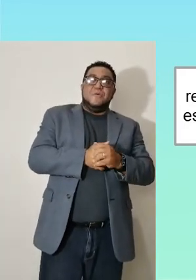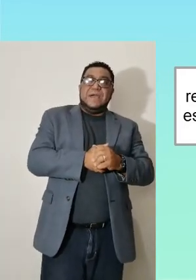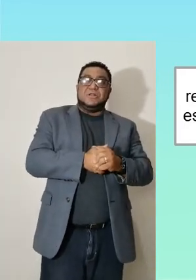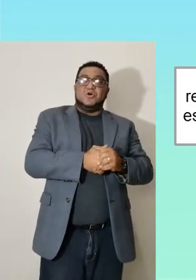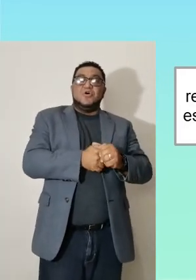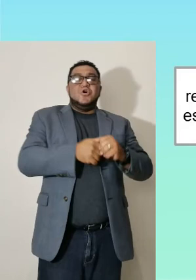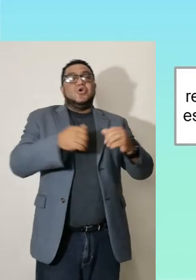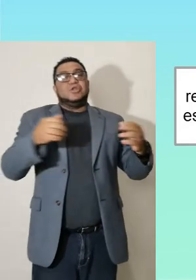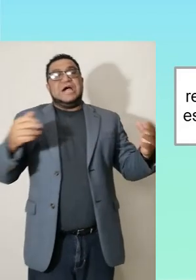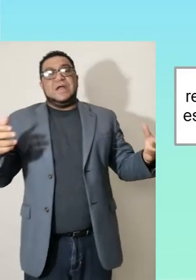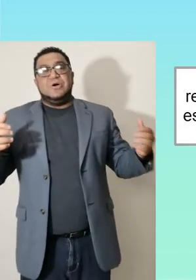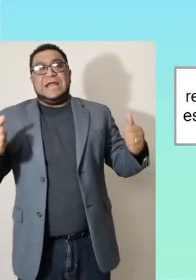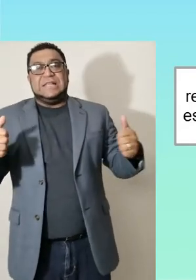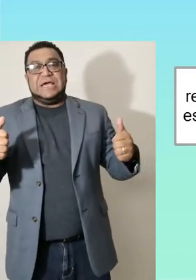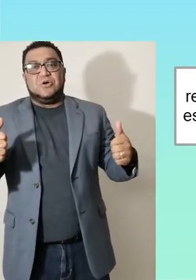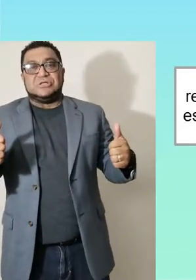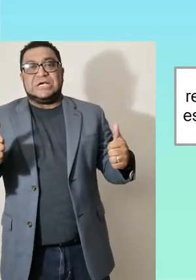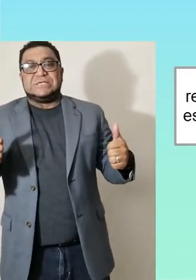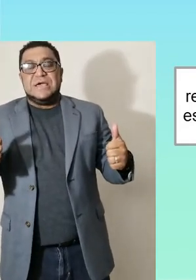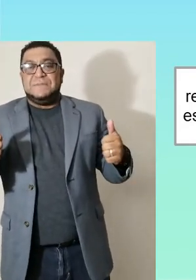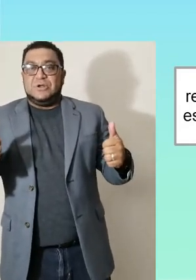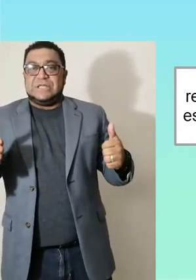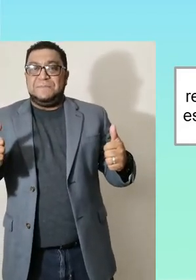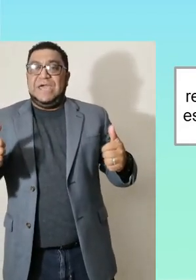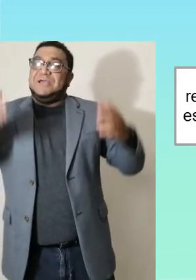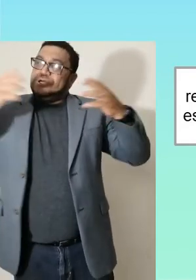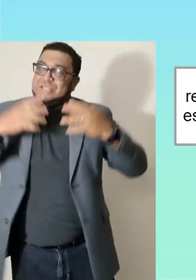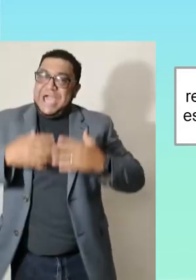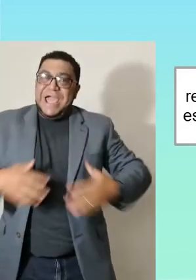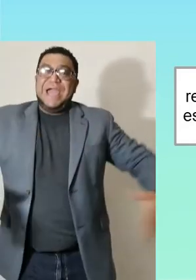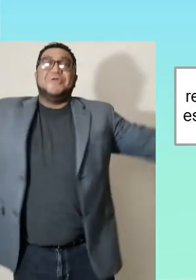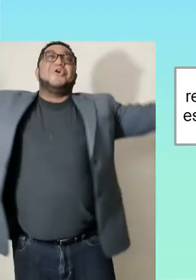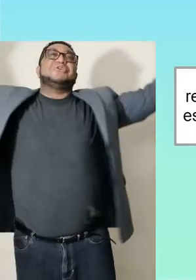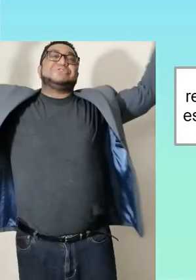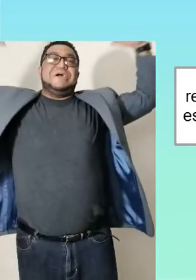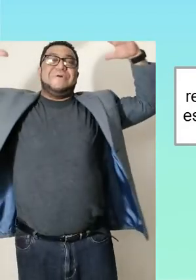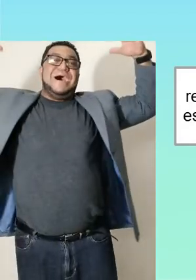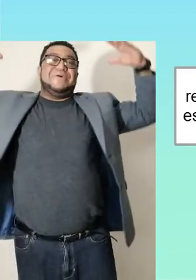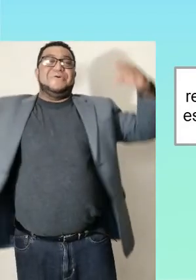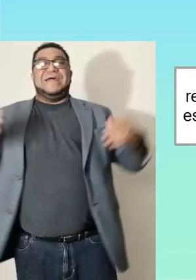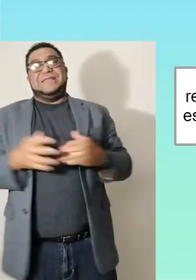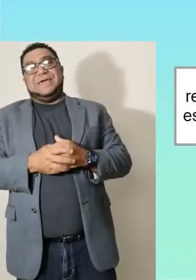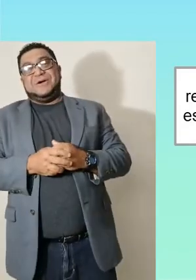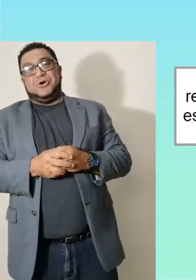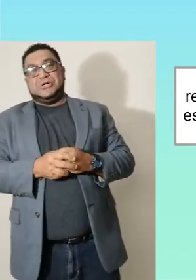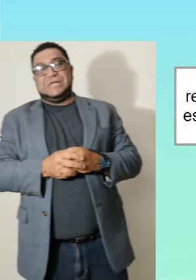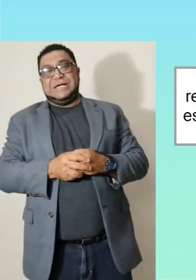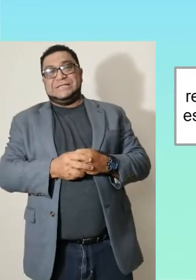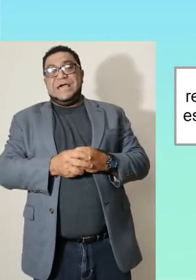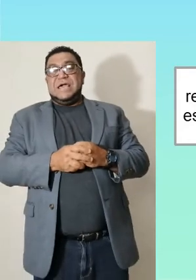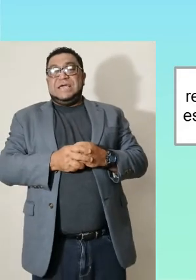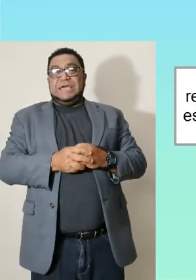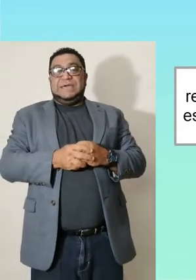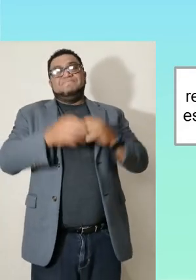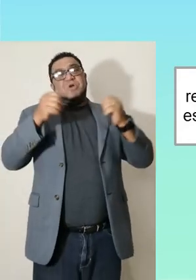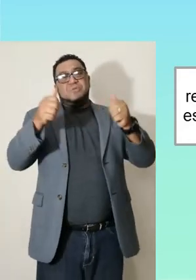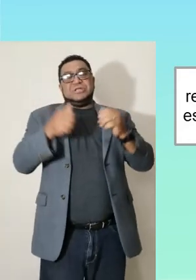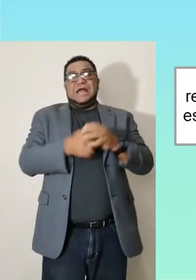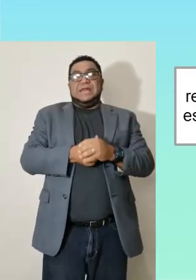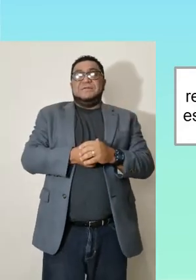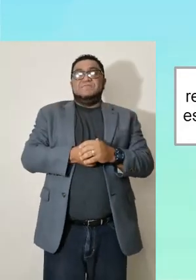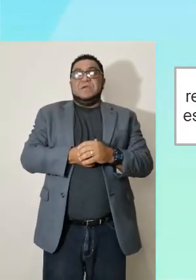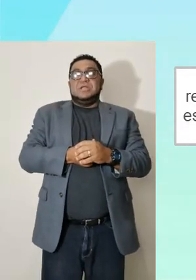en su momento nos dejaron grandes cosas pero también terrenos llevaron grandes cosas y